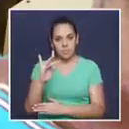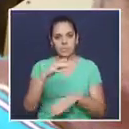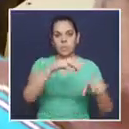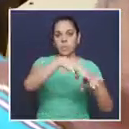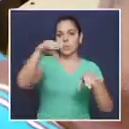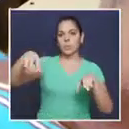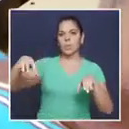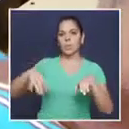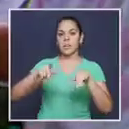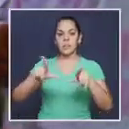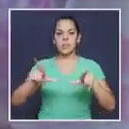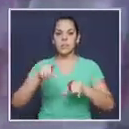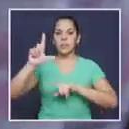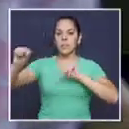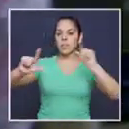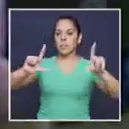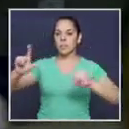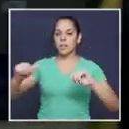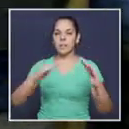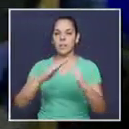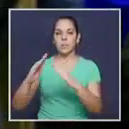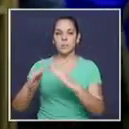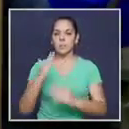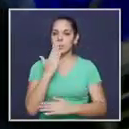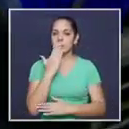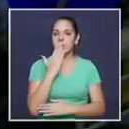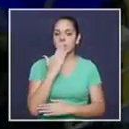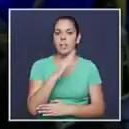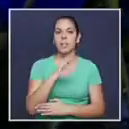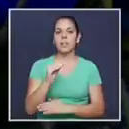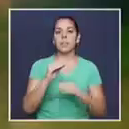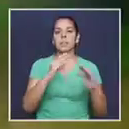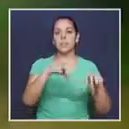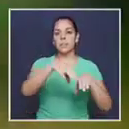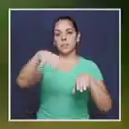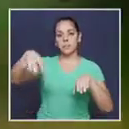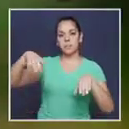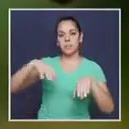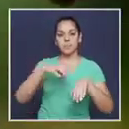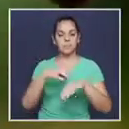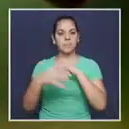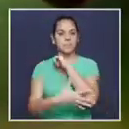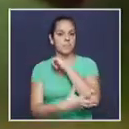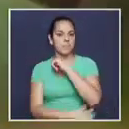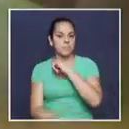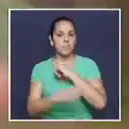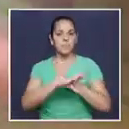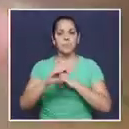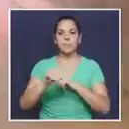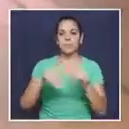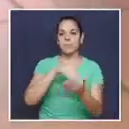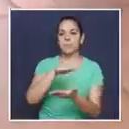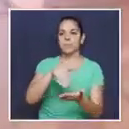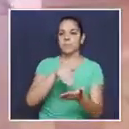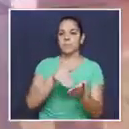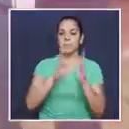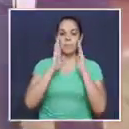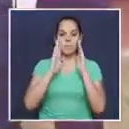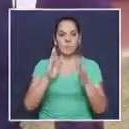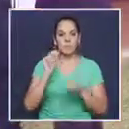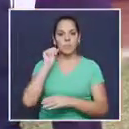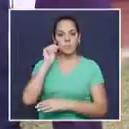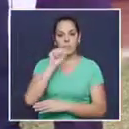en zonas rurales, pueblos indígenas, comunidades de escasos recursos y en centros de atención de adultos mayores